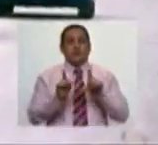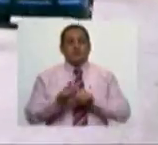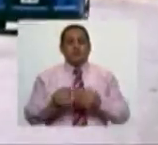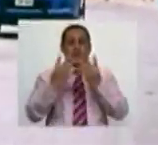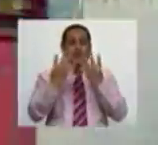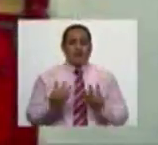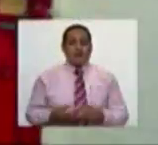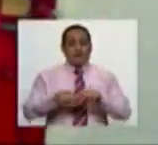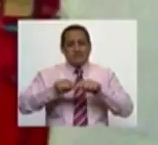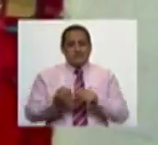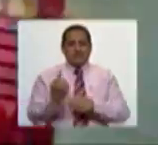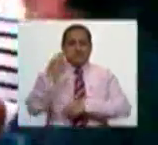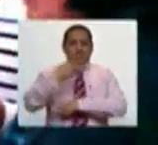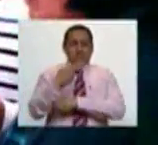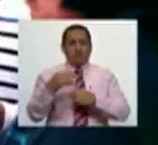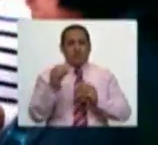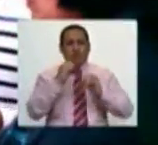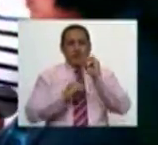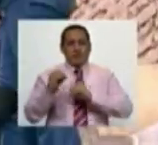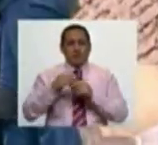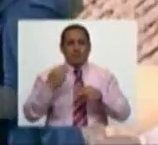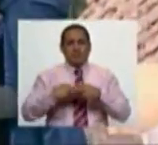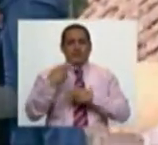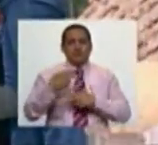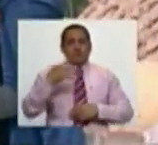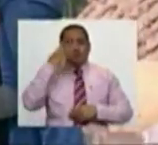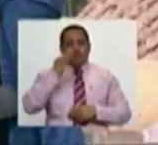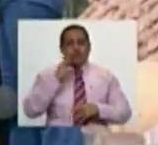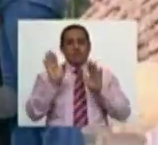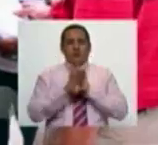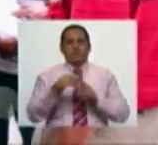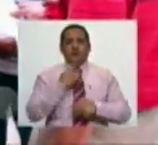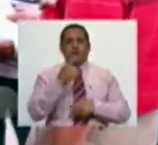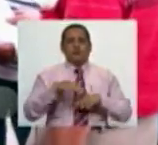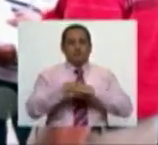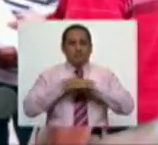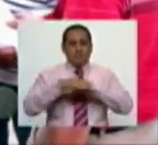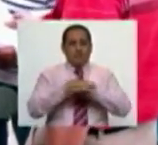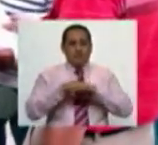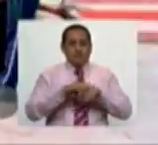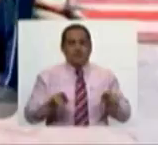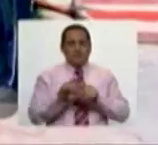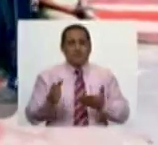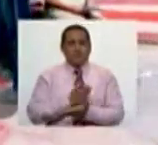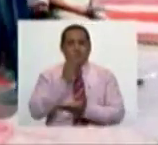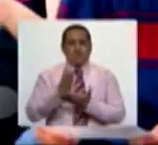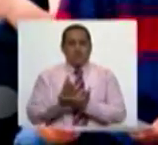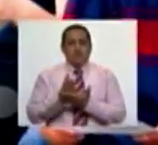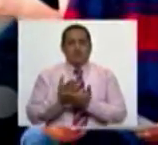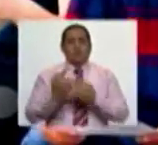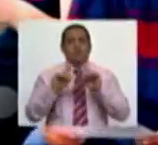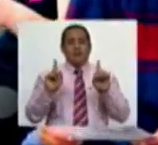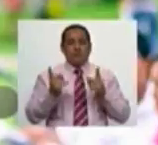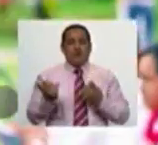En tanto, las rejas, el cantón, los cerrojos y la organización vecinal, se supone, debieran ser parte del plan de contingencia a este